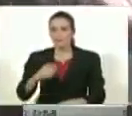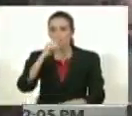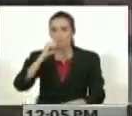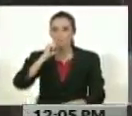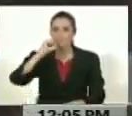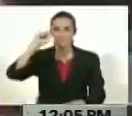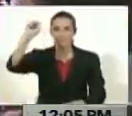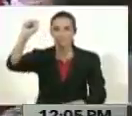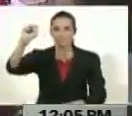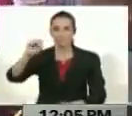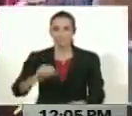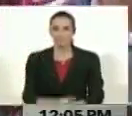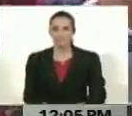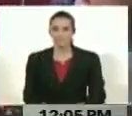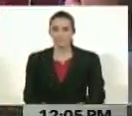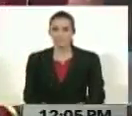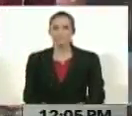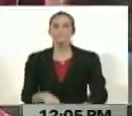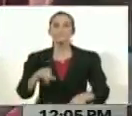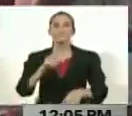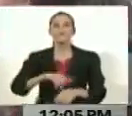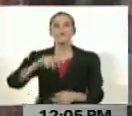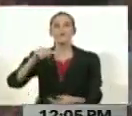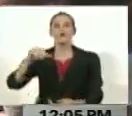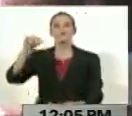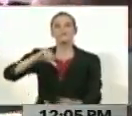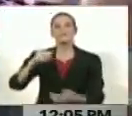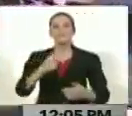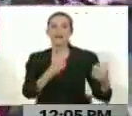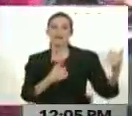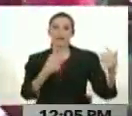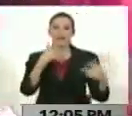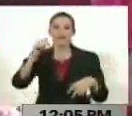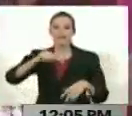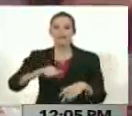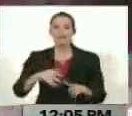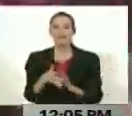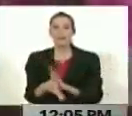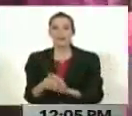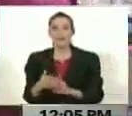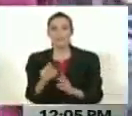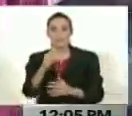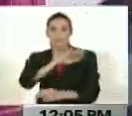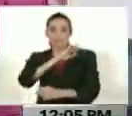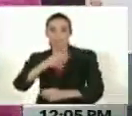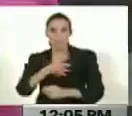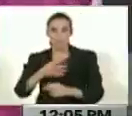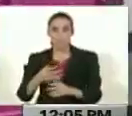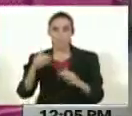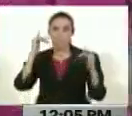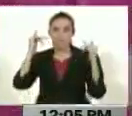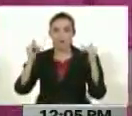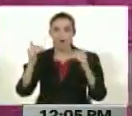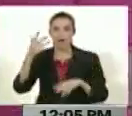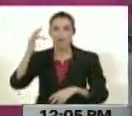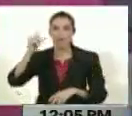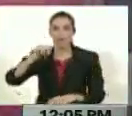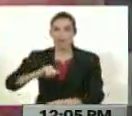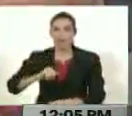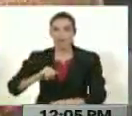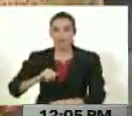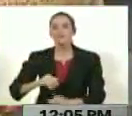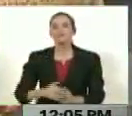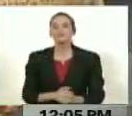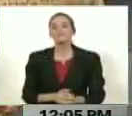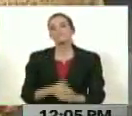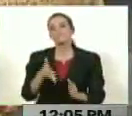mandatario nacional. La hora de la salsa desde acá del poliedro de Caracas hoy está de fiesta. A propósito de este fin de